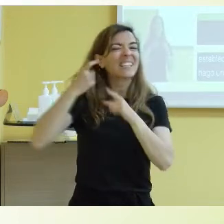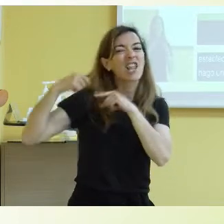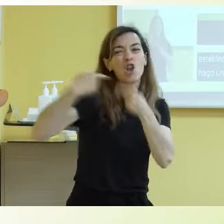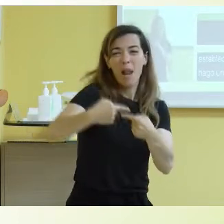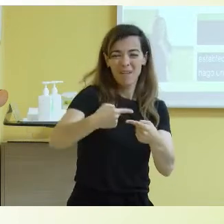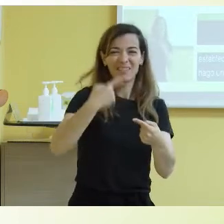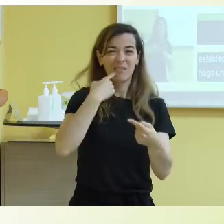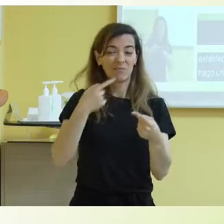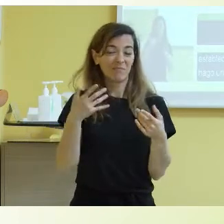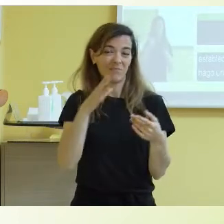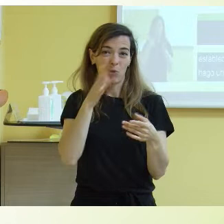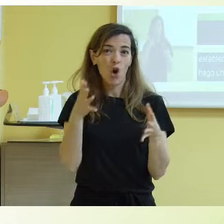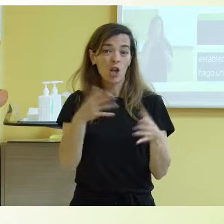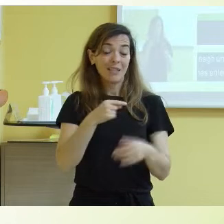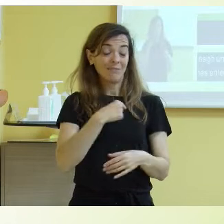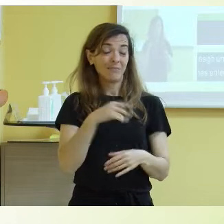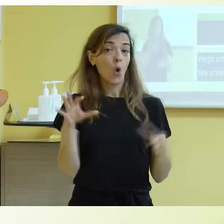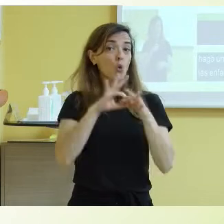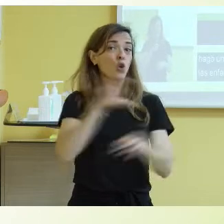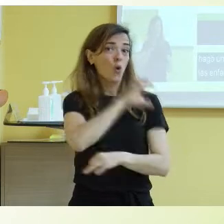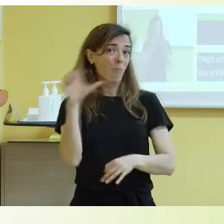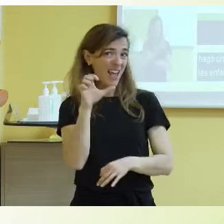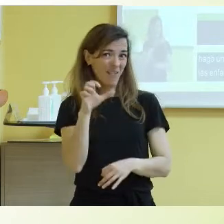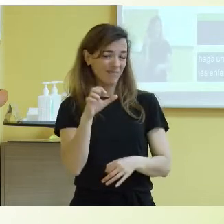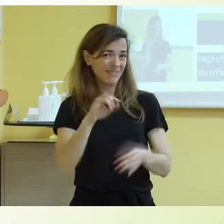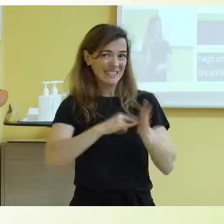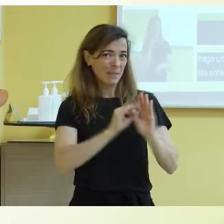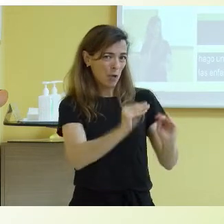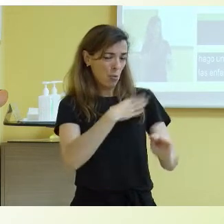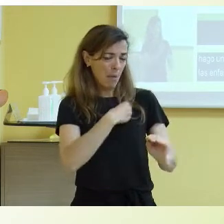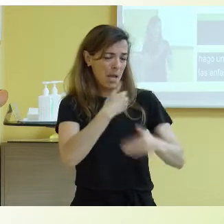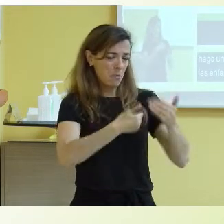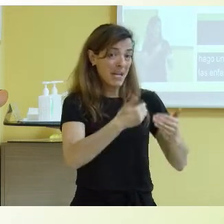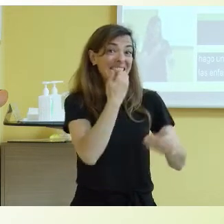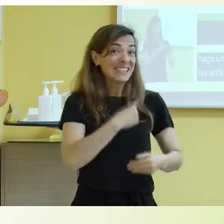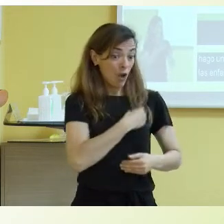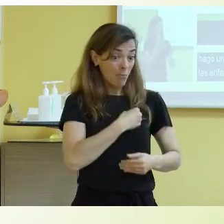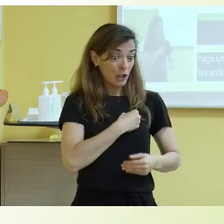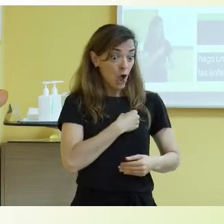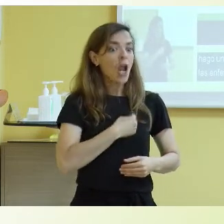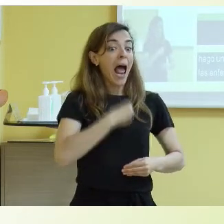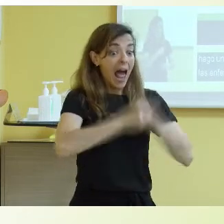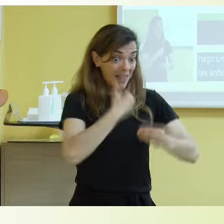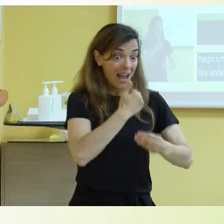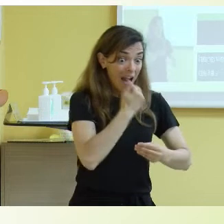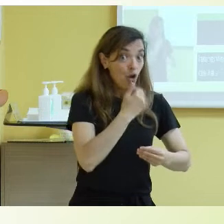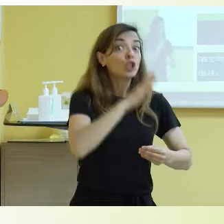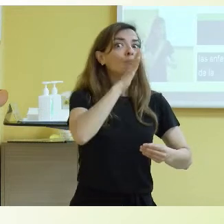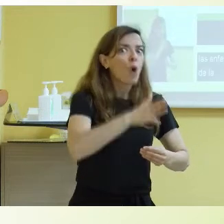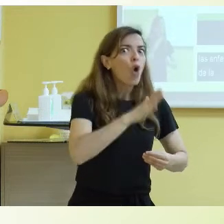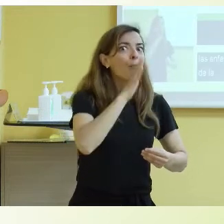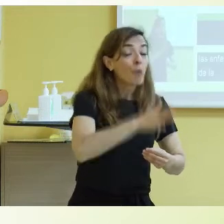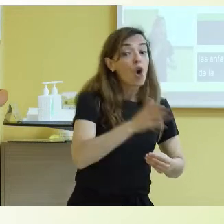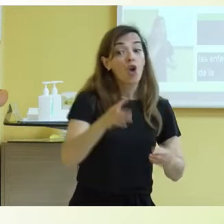de las enfermedades de la Unión Europea, cuando la Comisión decide hacer algo es porque, a su vez, el Consejo de Europa,